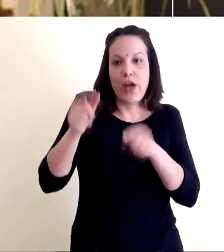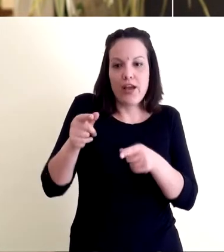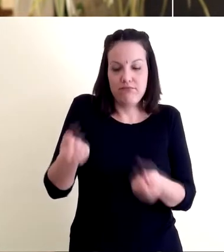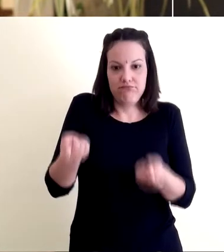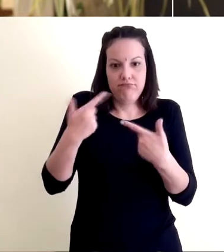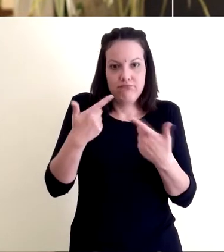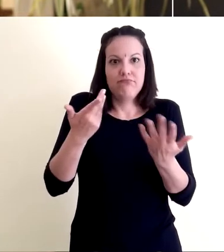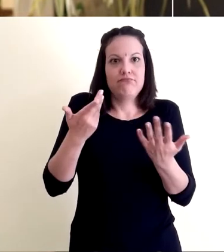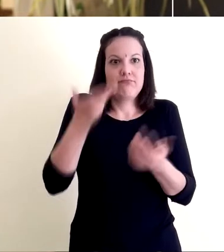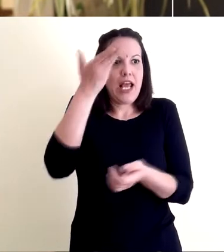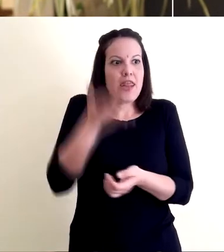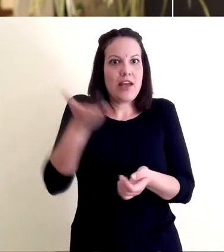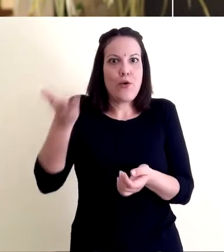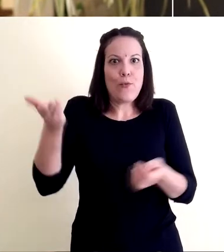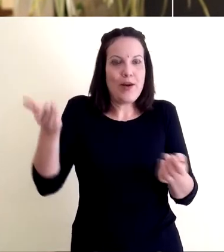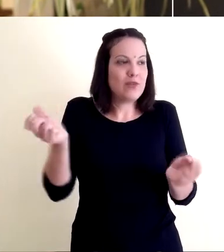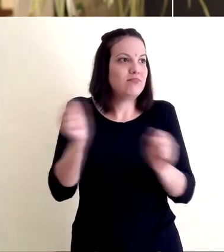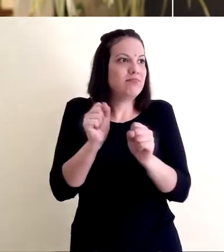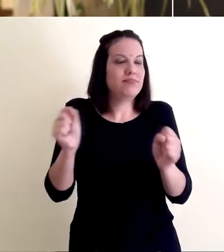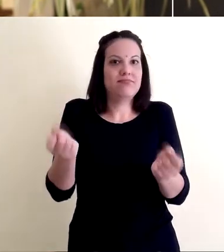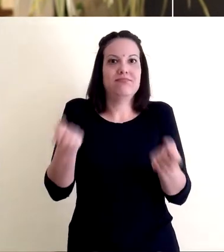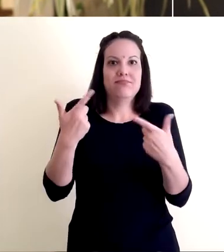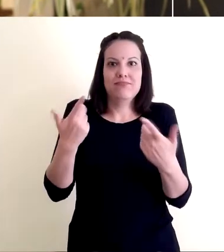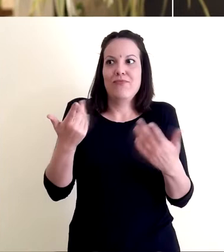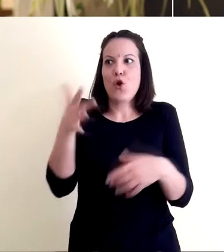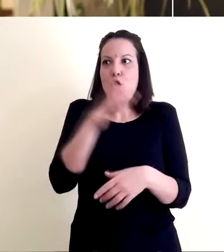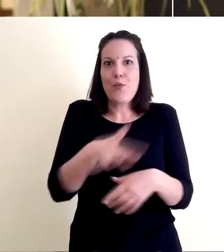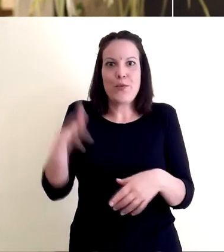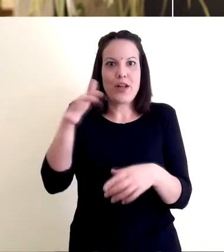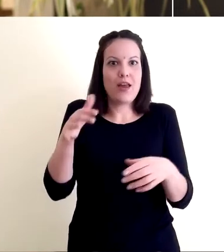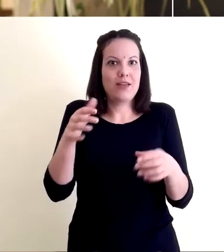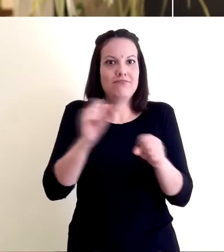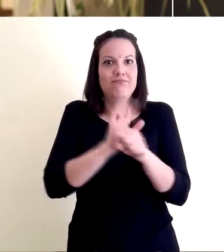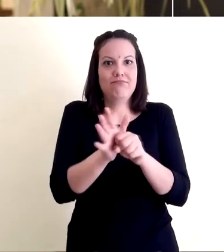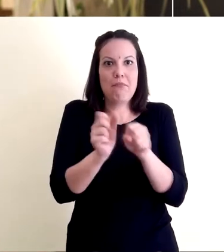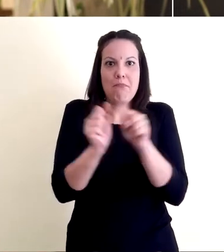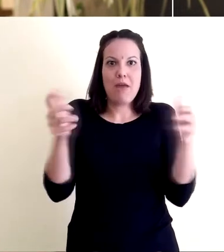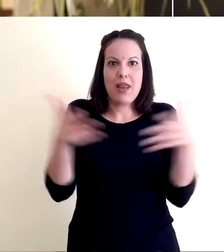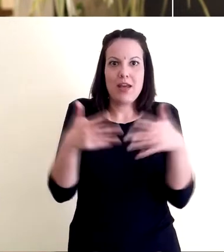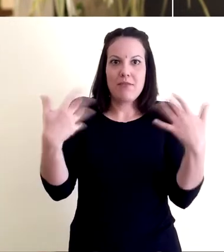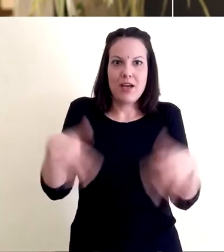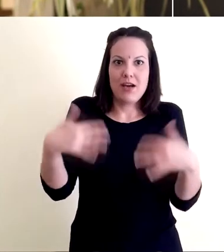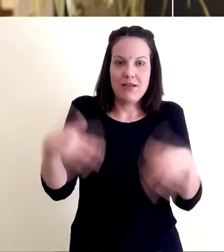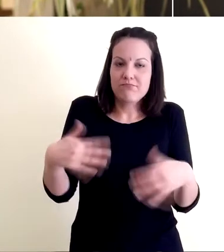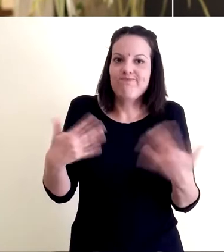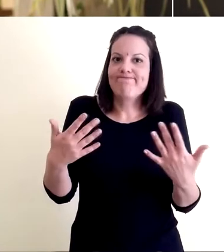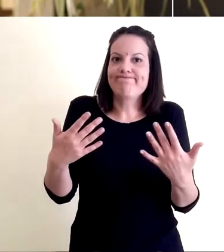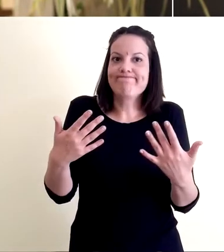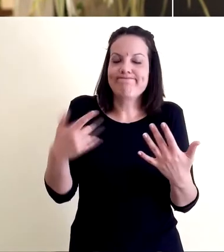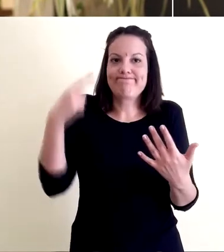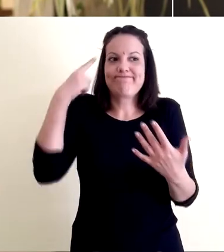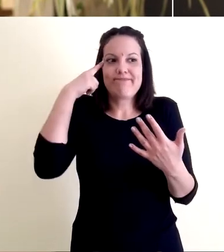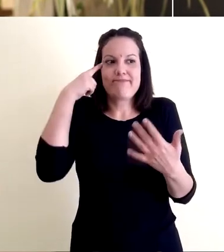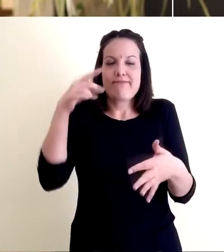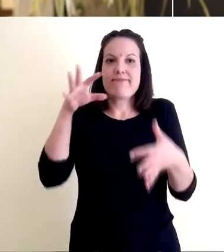como seres humanos, en realidad nos pasó esto a todos como comunidad y tenemos que poder pensarlo y